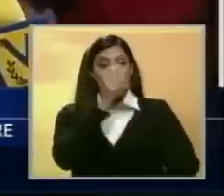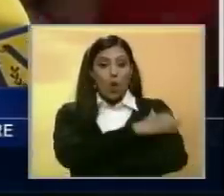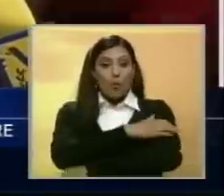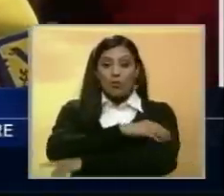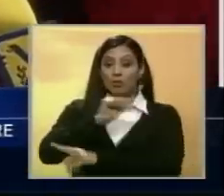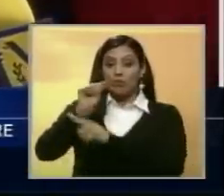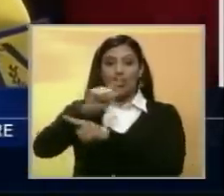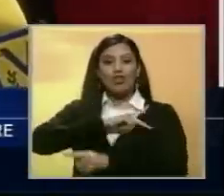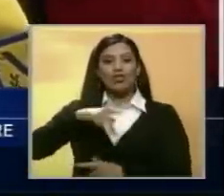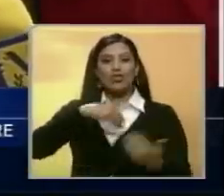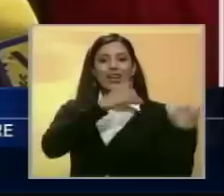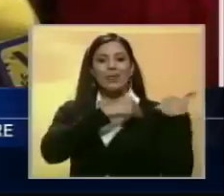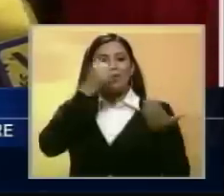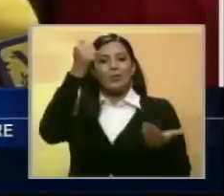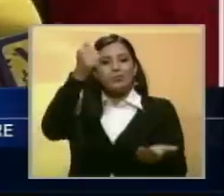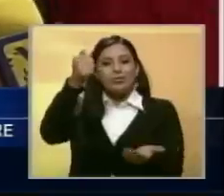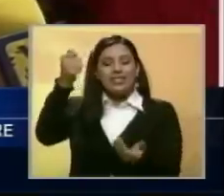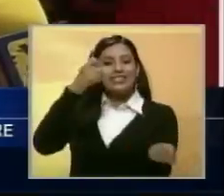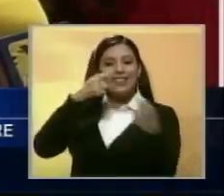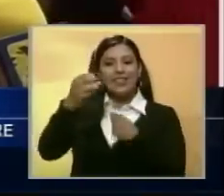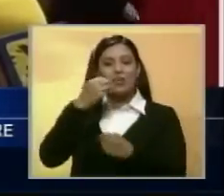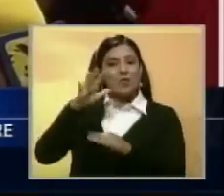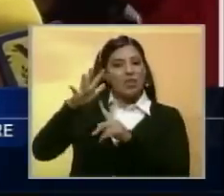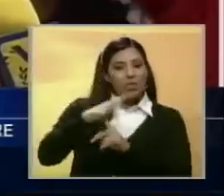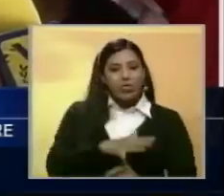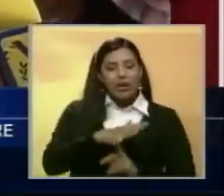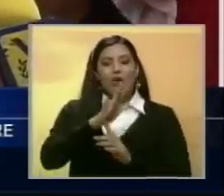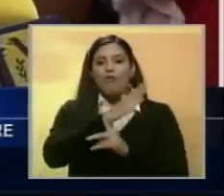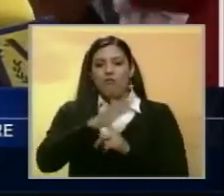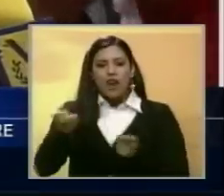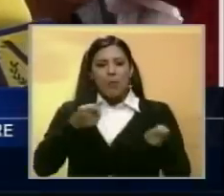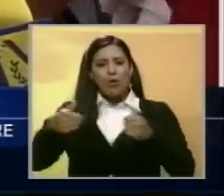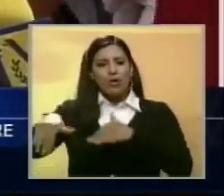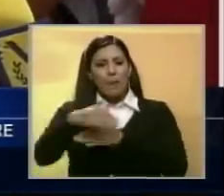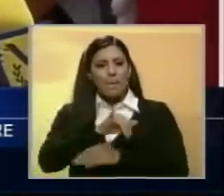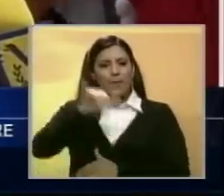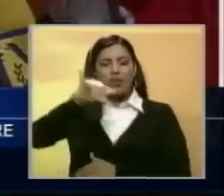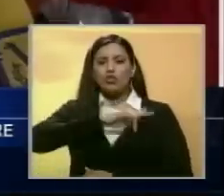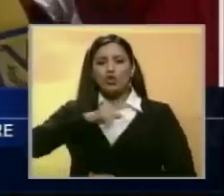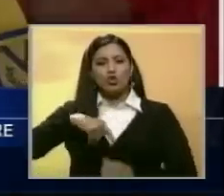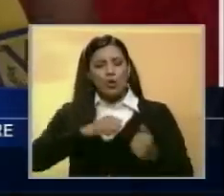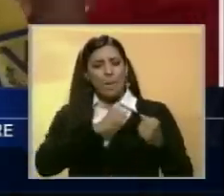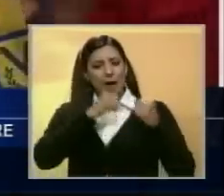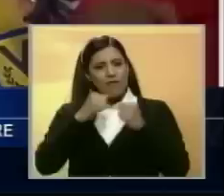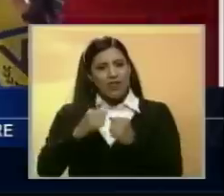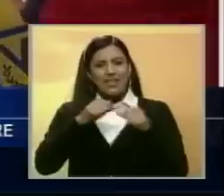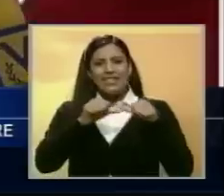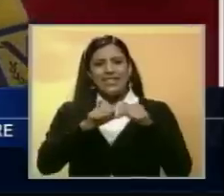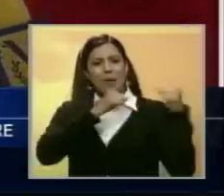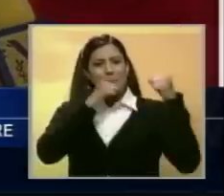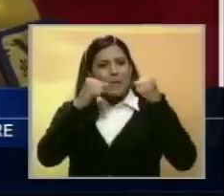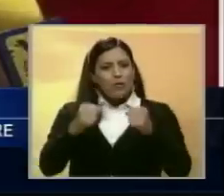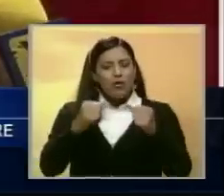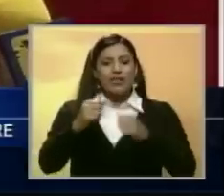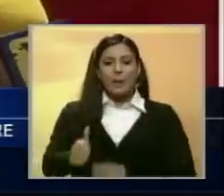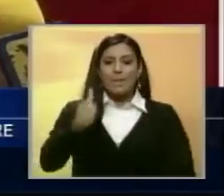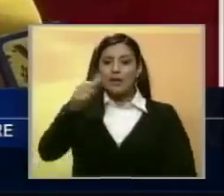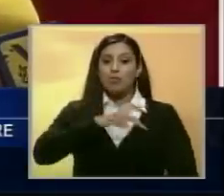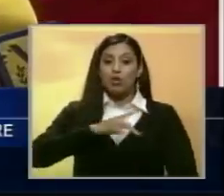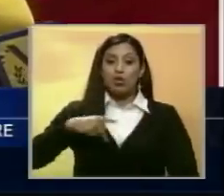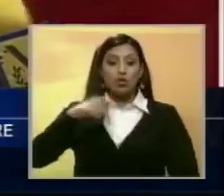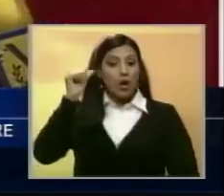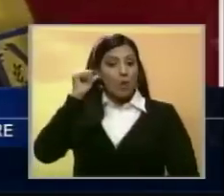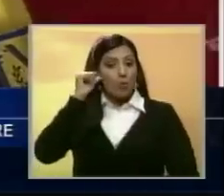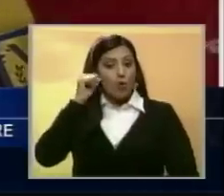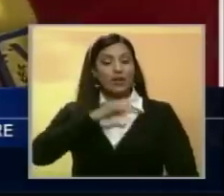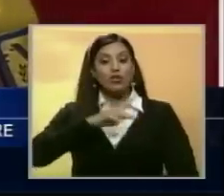los CLAP somos los que los vamos a derrotar a ellos en cuanto al bachaqueo. Estamos aquí dándole fortaleza y vamos a seguir fortaleciéndonos más, porque nosotros las